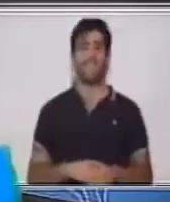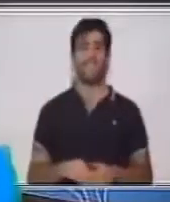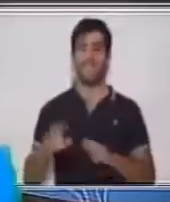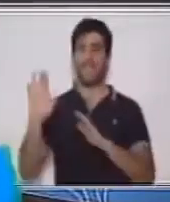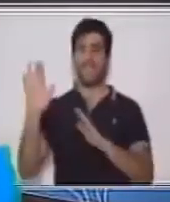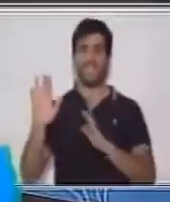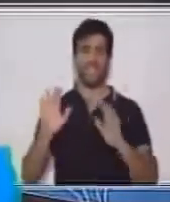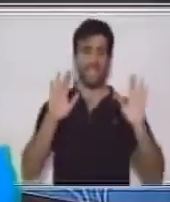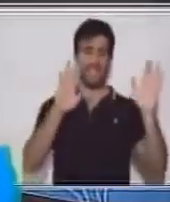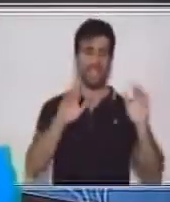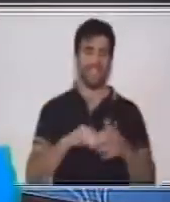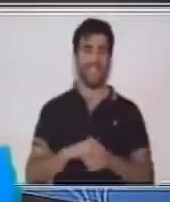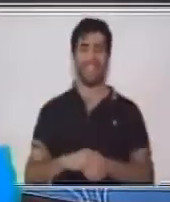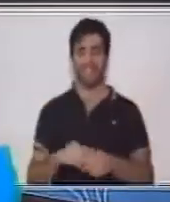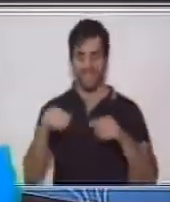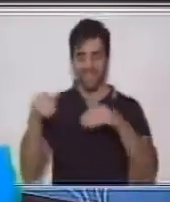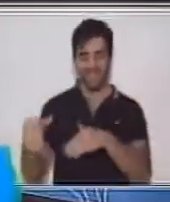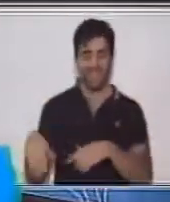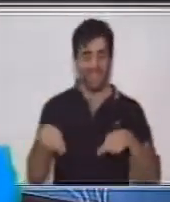Baja, baja.